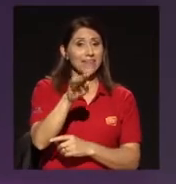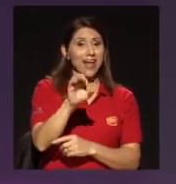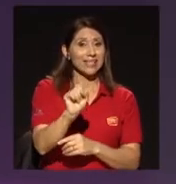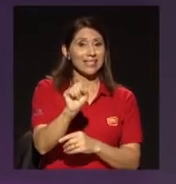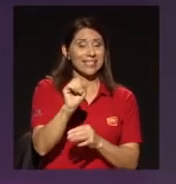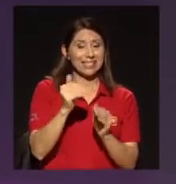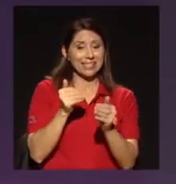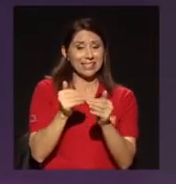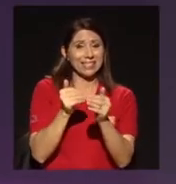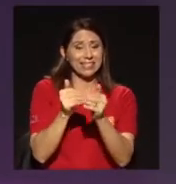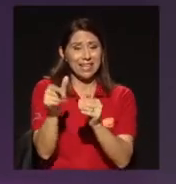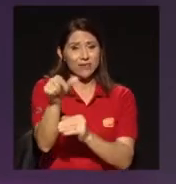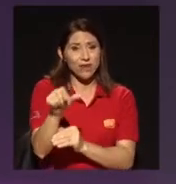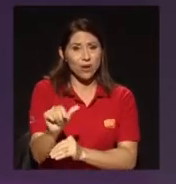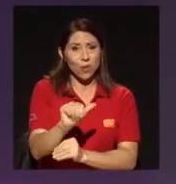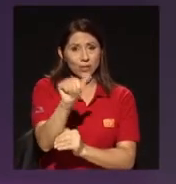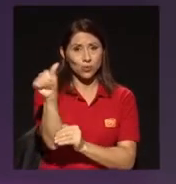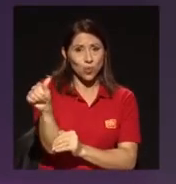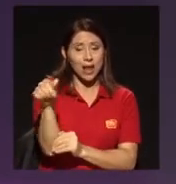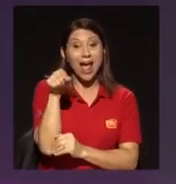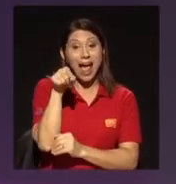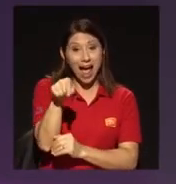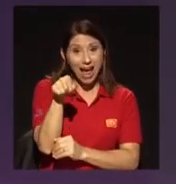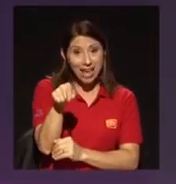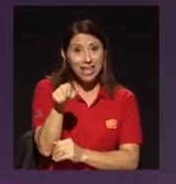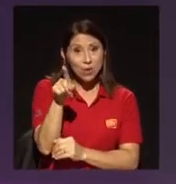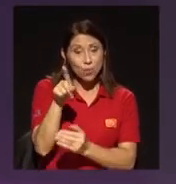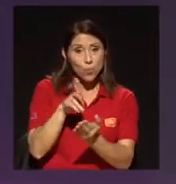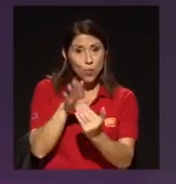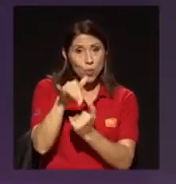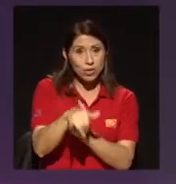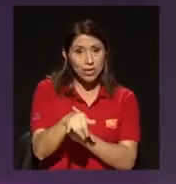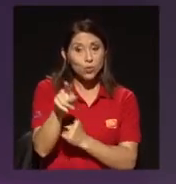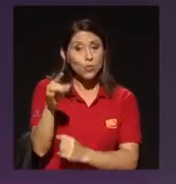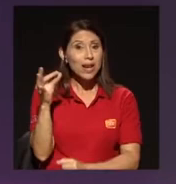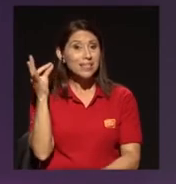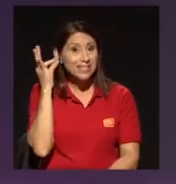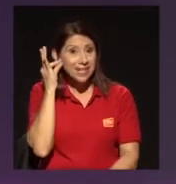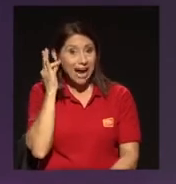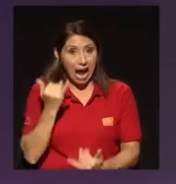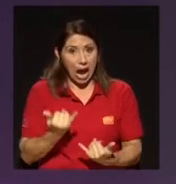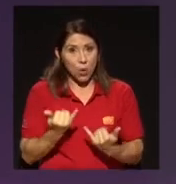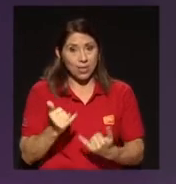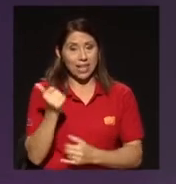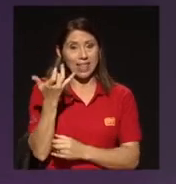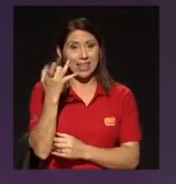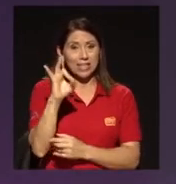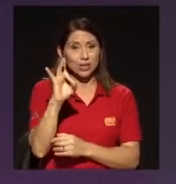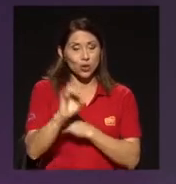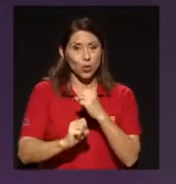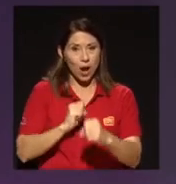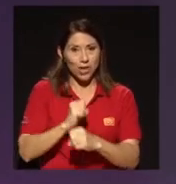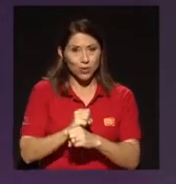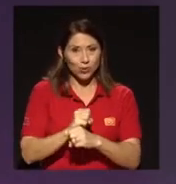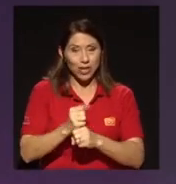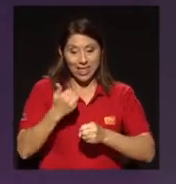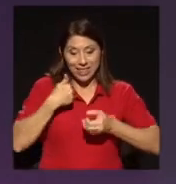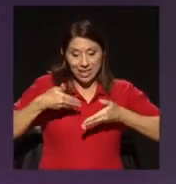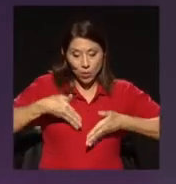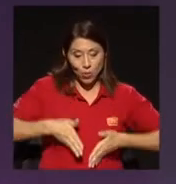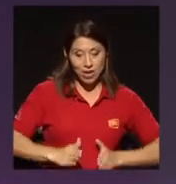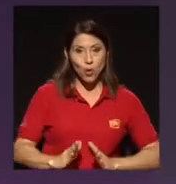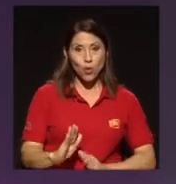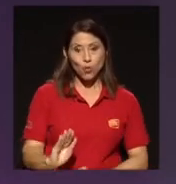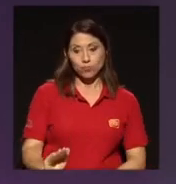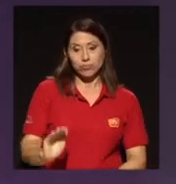hay una chica que está en el proyecto que tiene ahora 18 años, pero tiene un chiquito de 5 años. Podemos calcular